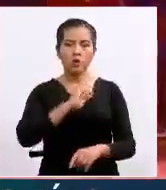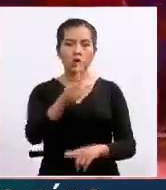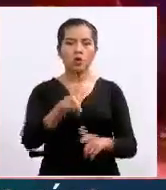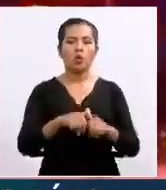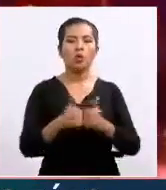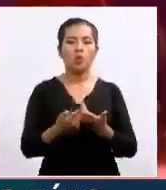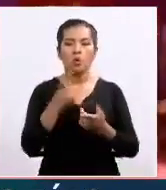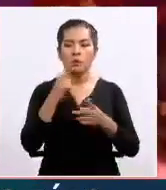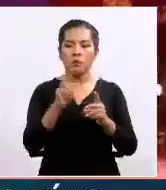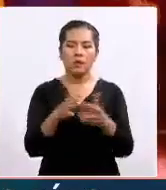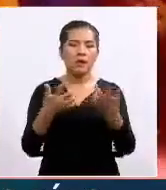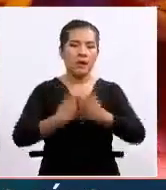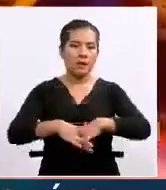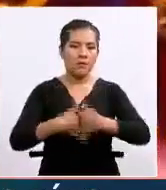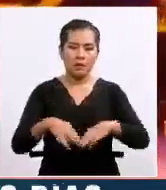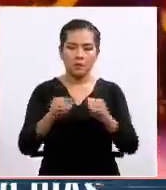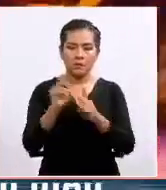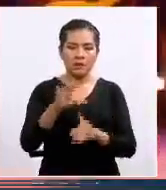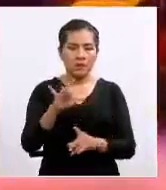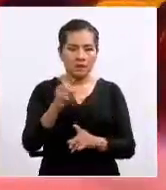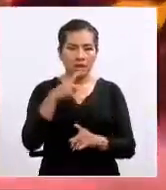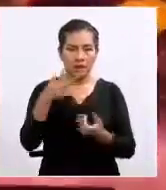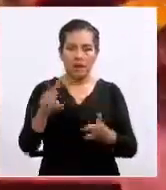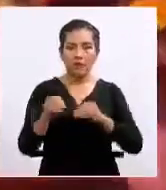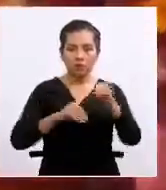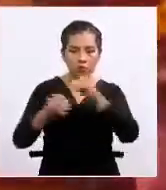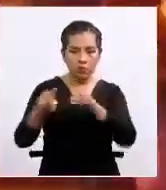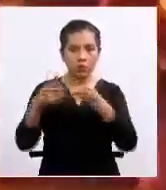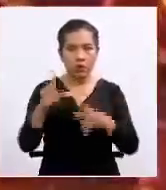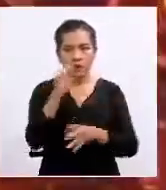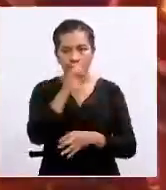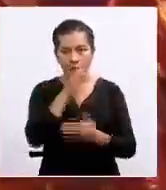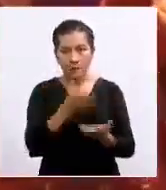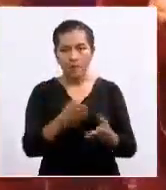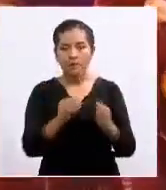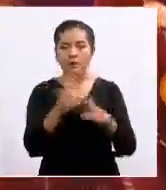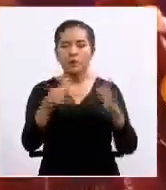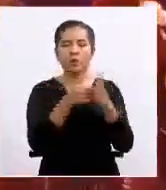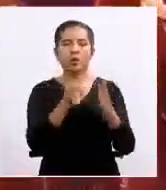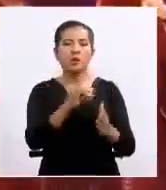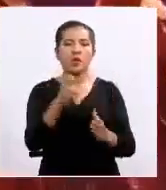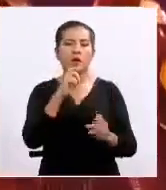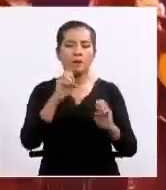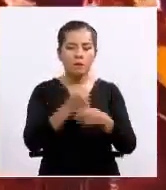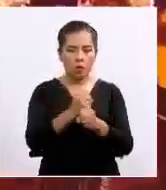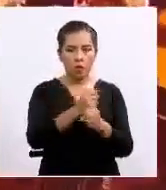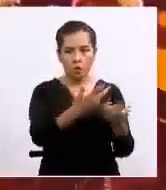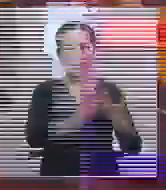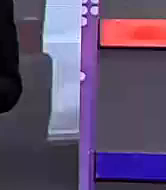empresa auspiciante de Christian Nodal, que maneja al artista y tenía un contrato con Drive Producciones.